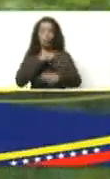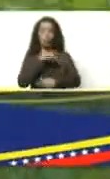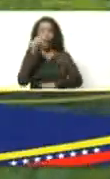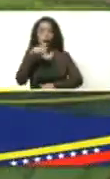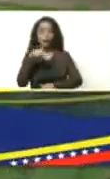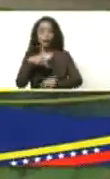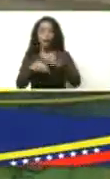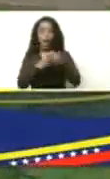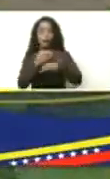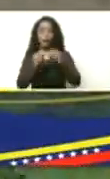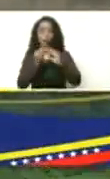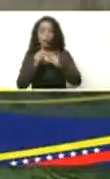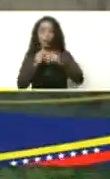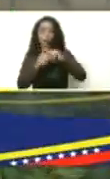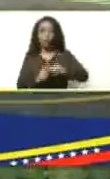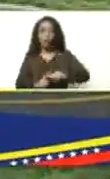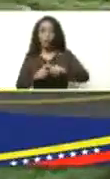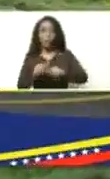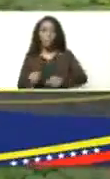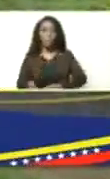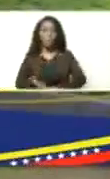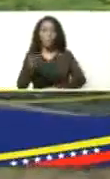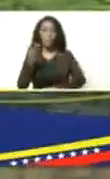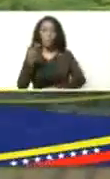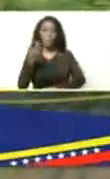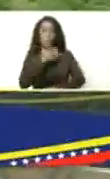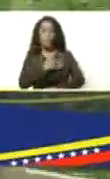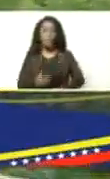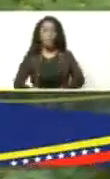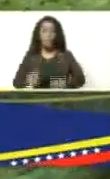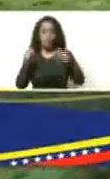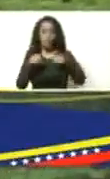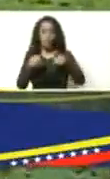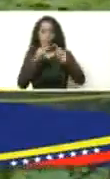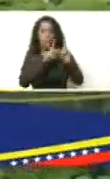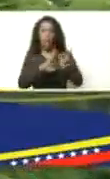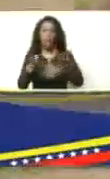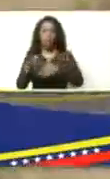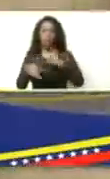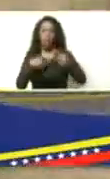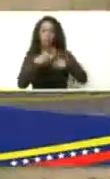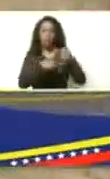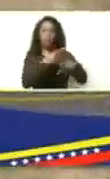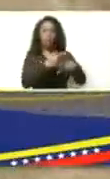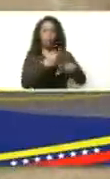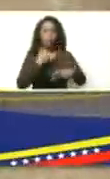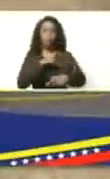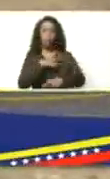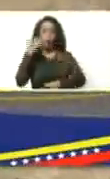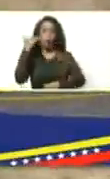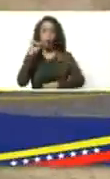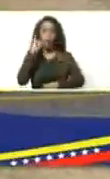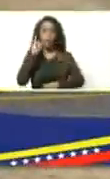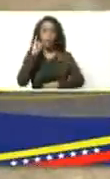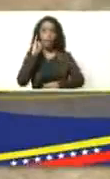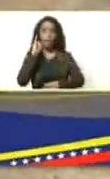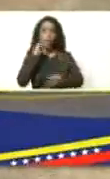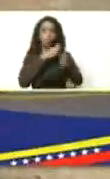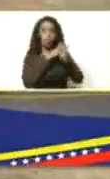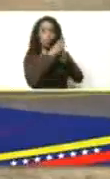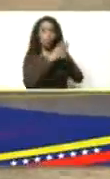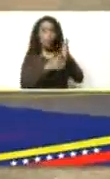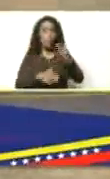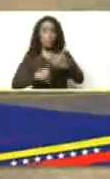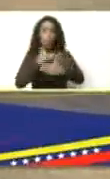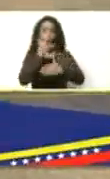estamos sumando. Pero fundamentalmente, presidente, desde la planificación productiva, nosotros tenemos un esquema, un